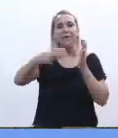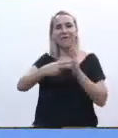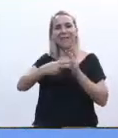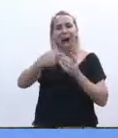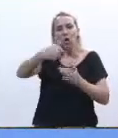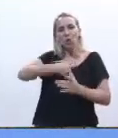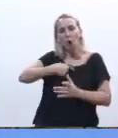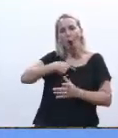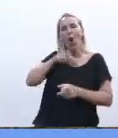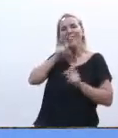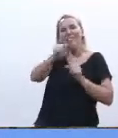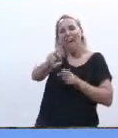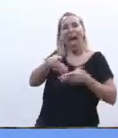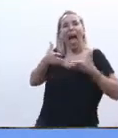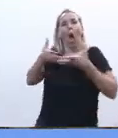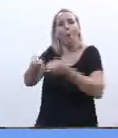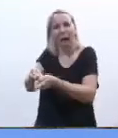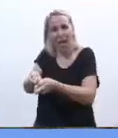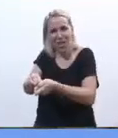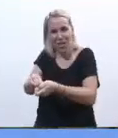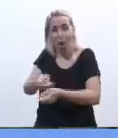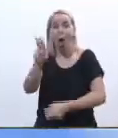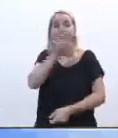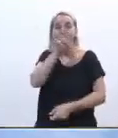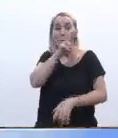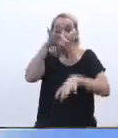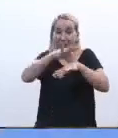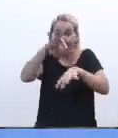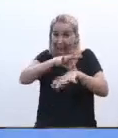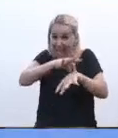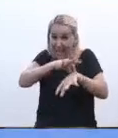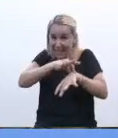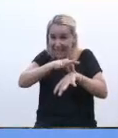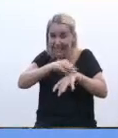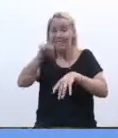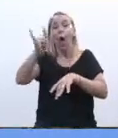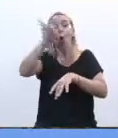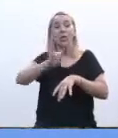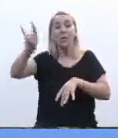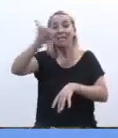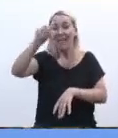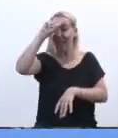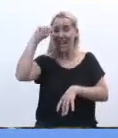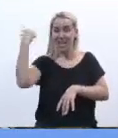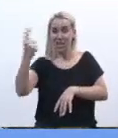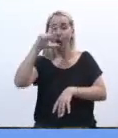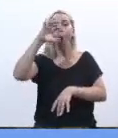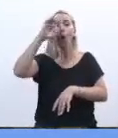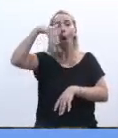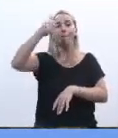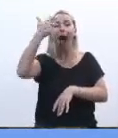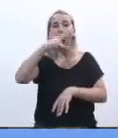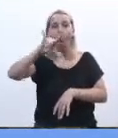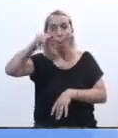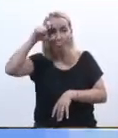te acompaño, donde médicas y residentes médicas de la Universidad Nacional del Comahue, de su